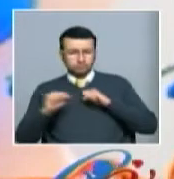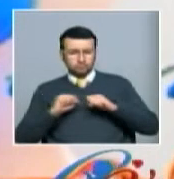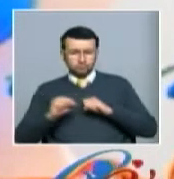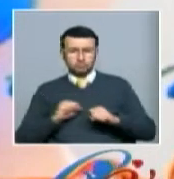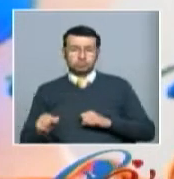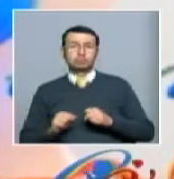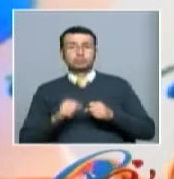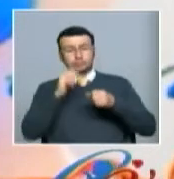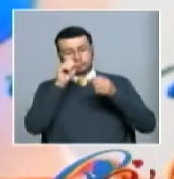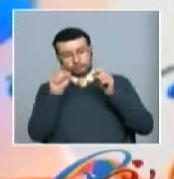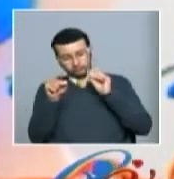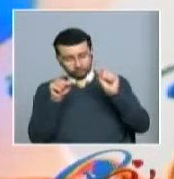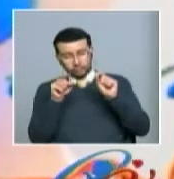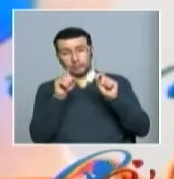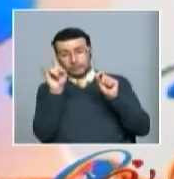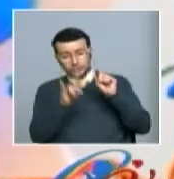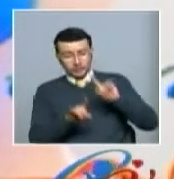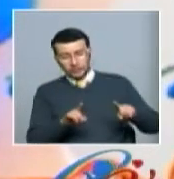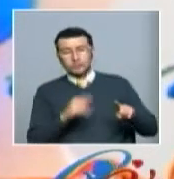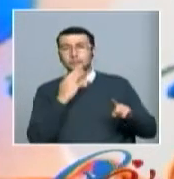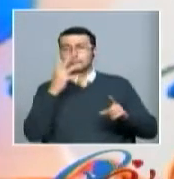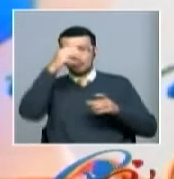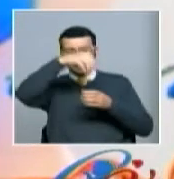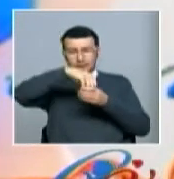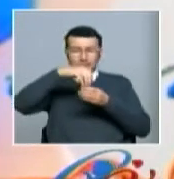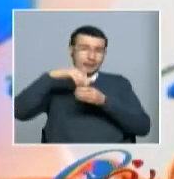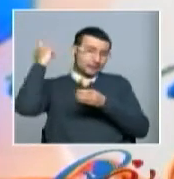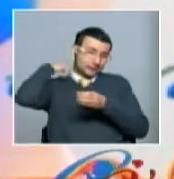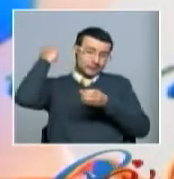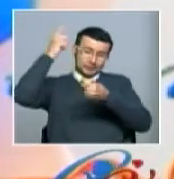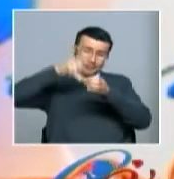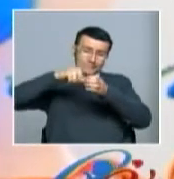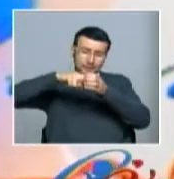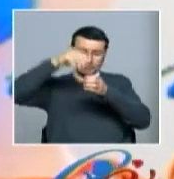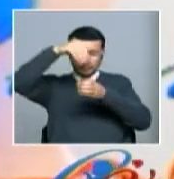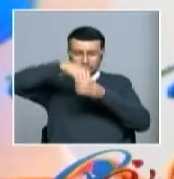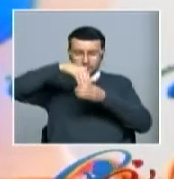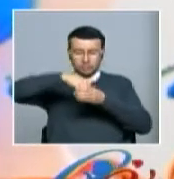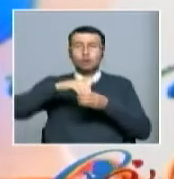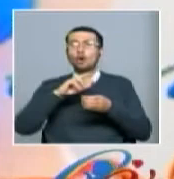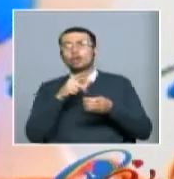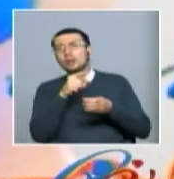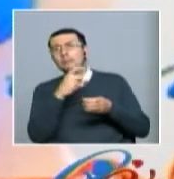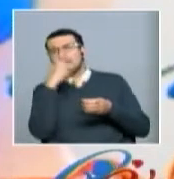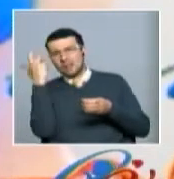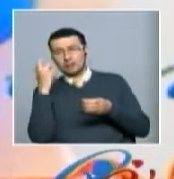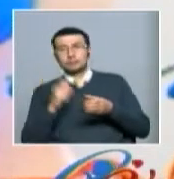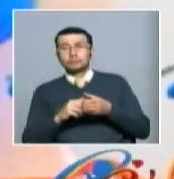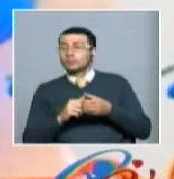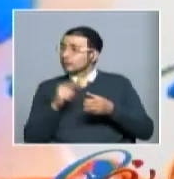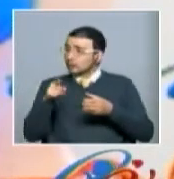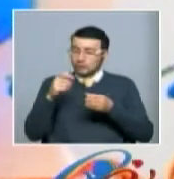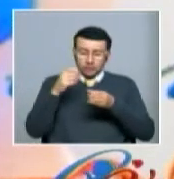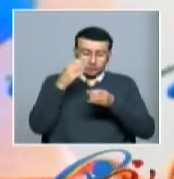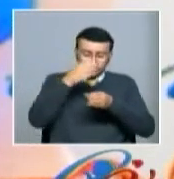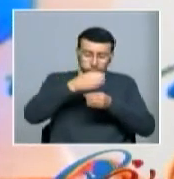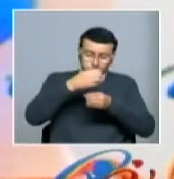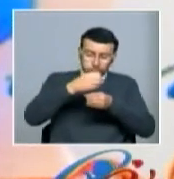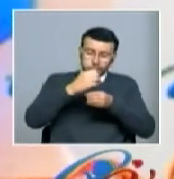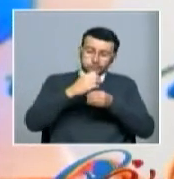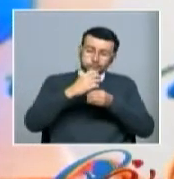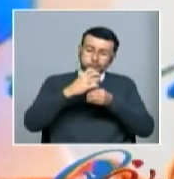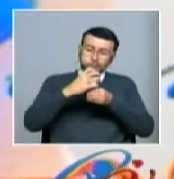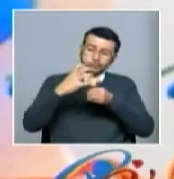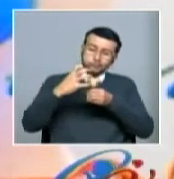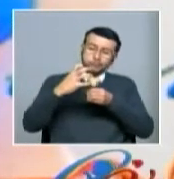Esas son las astas medulares. La sustancia gris de la médula espinal. Y la otra es la sustancia blanca. Entonces se hernia y se va hacia lo morado